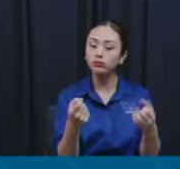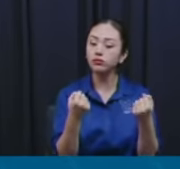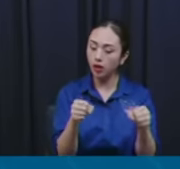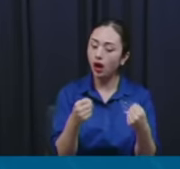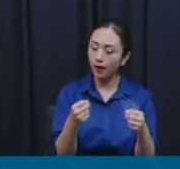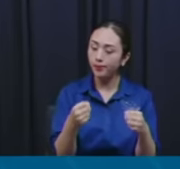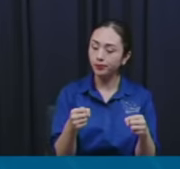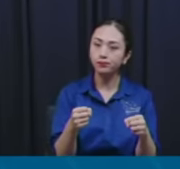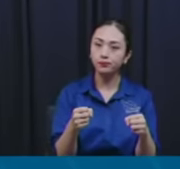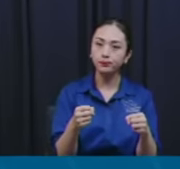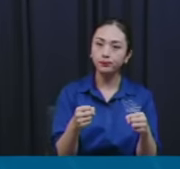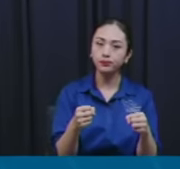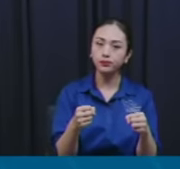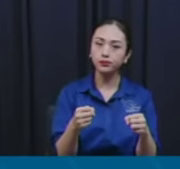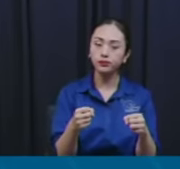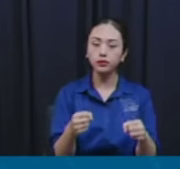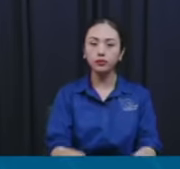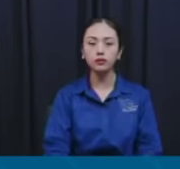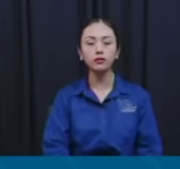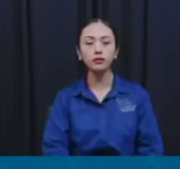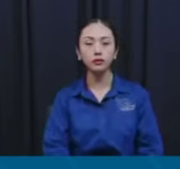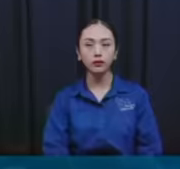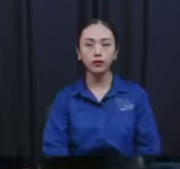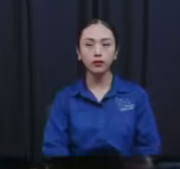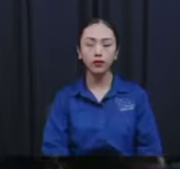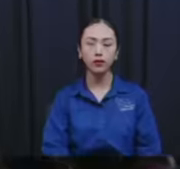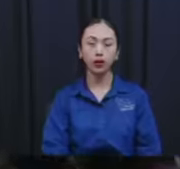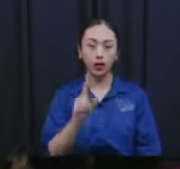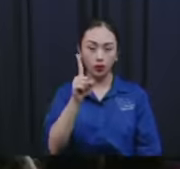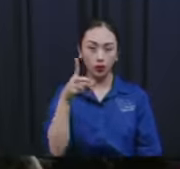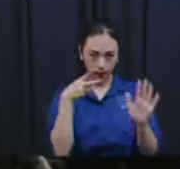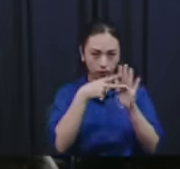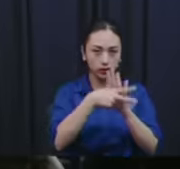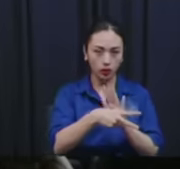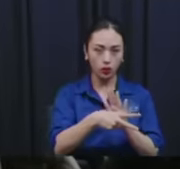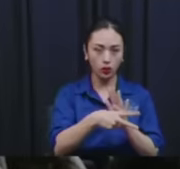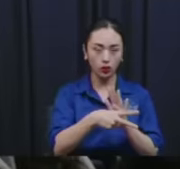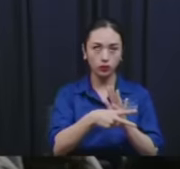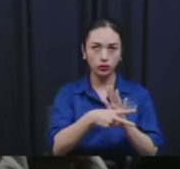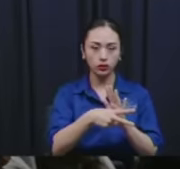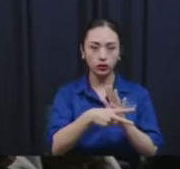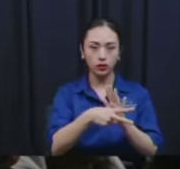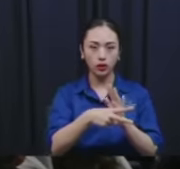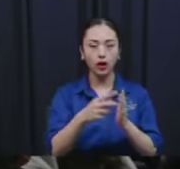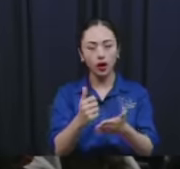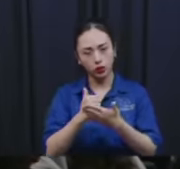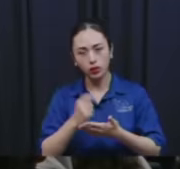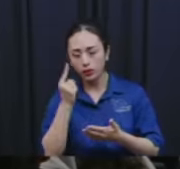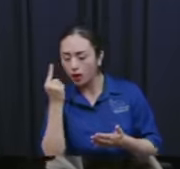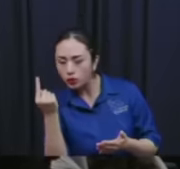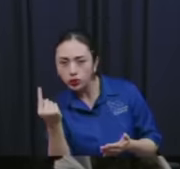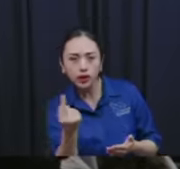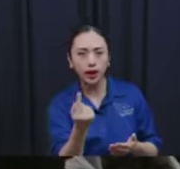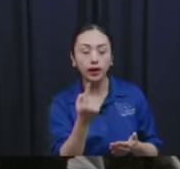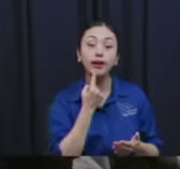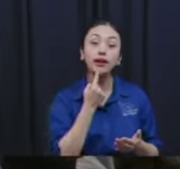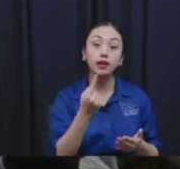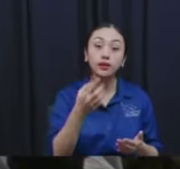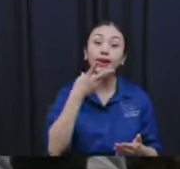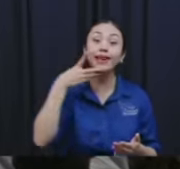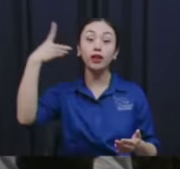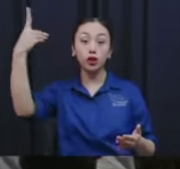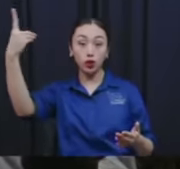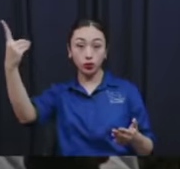es más ha hay un versículo que tal vez si me ayudan donde dice que Dios está sentado en la en la reunión de